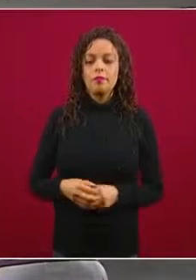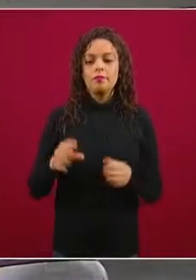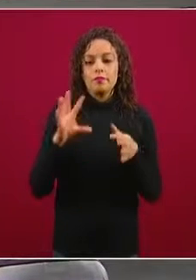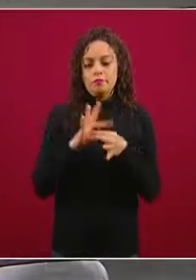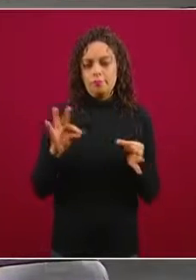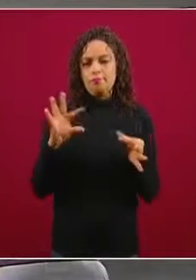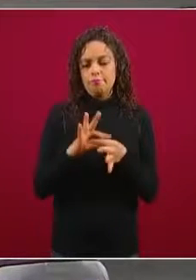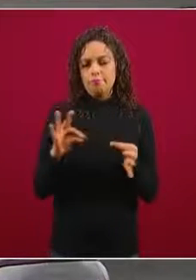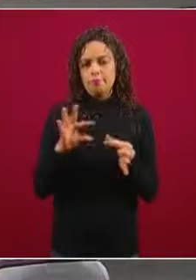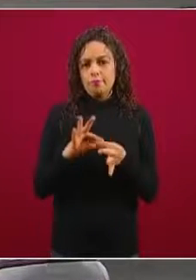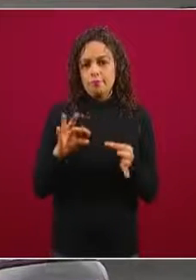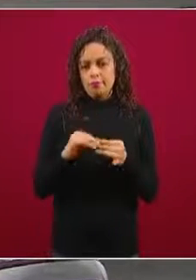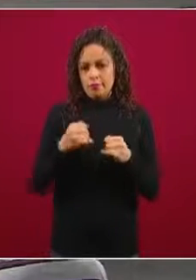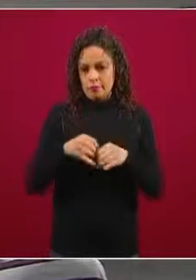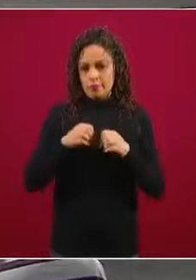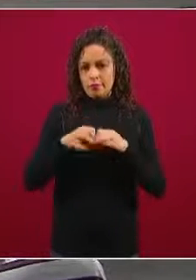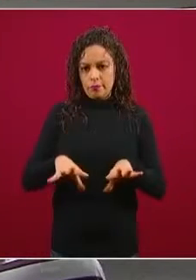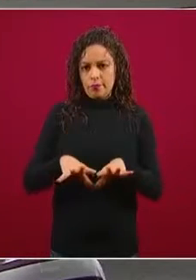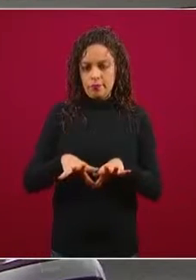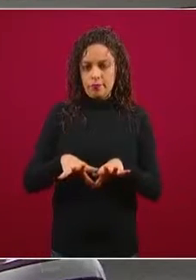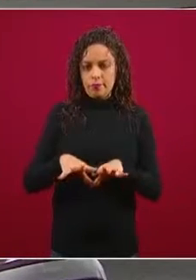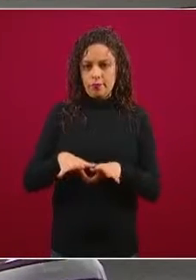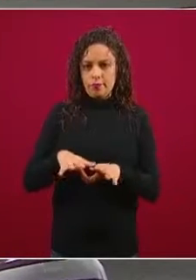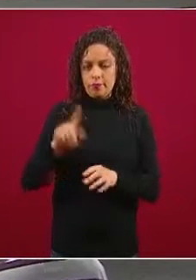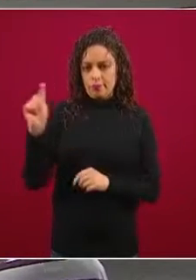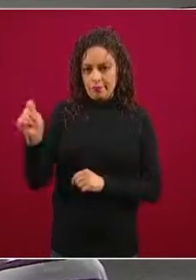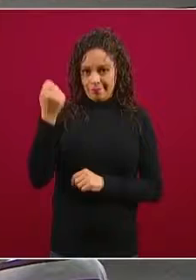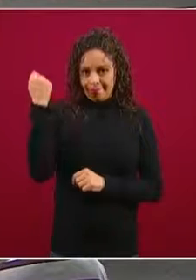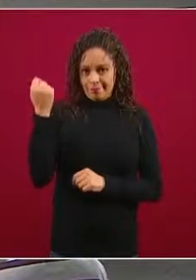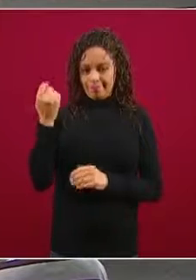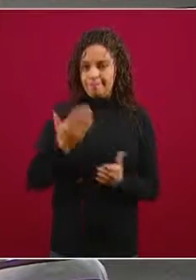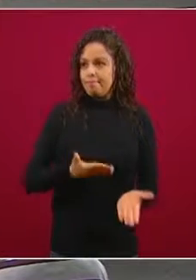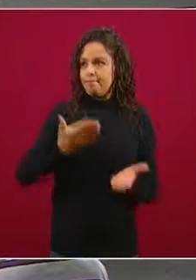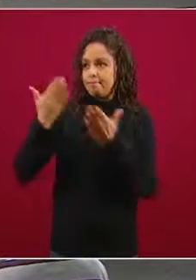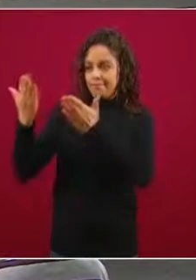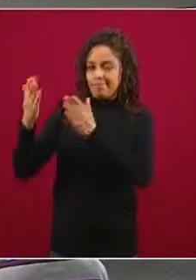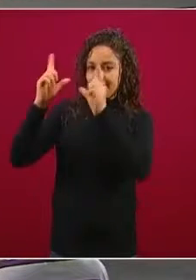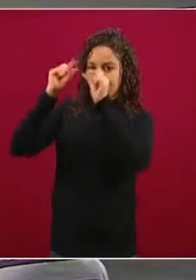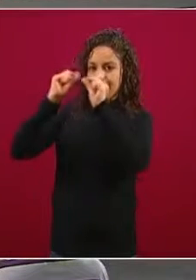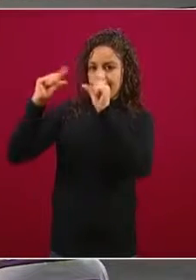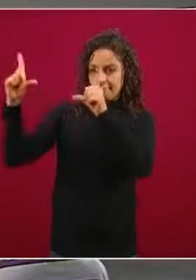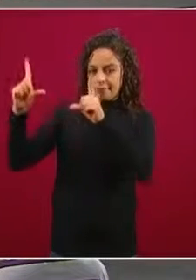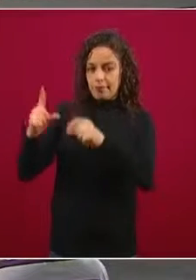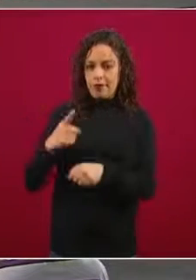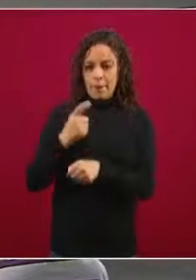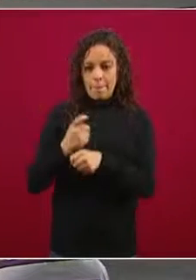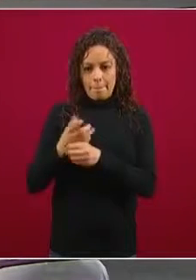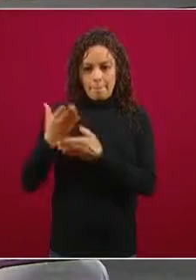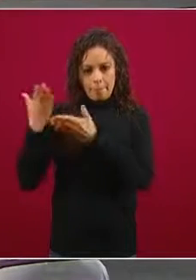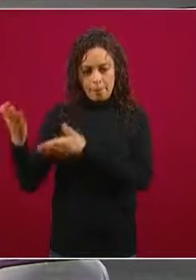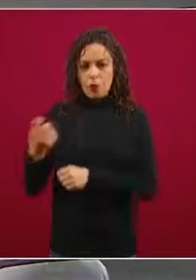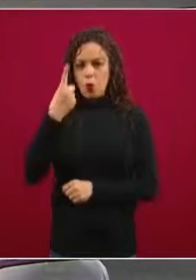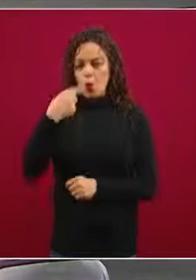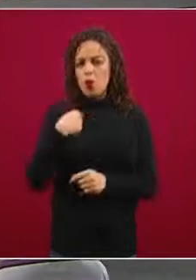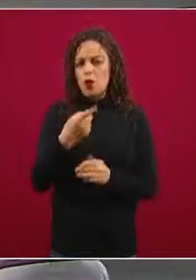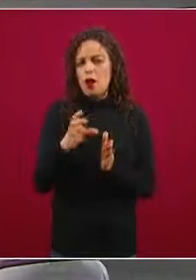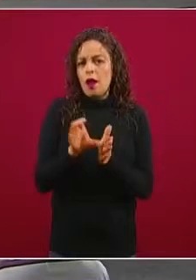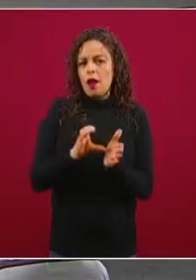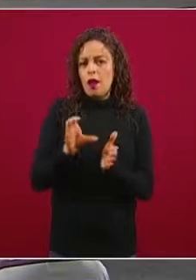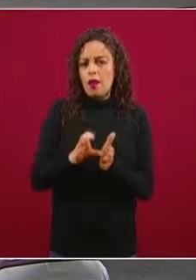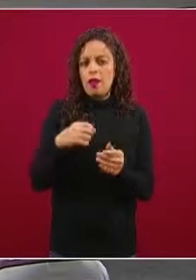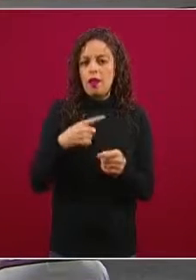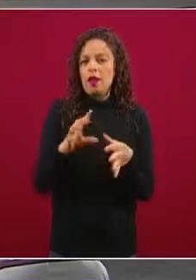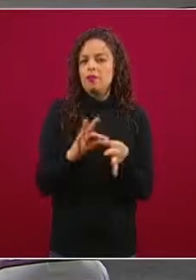Si nos pasan la primera, le voy a pedir al doctor Alomía que lo presente. Yo solamente voy a comentar sobre el calendario, que ya dijimos que lo vamos a